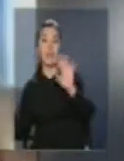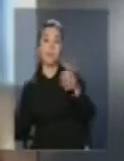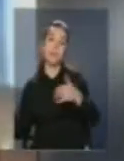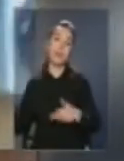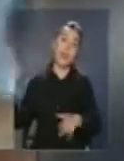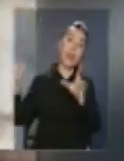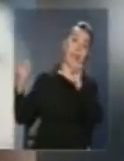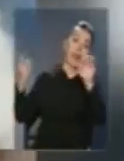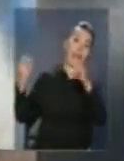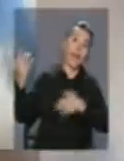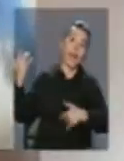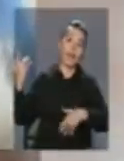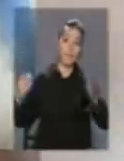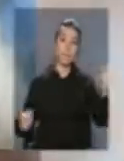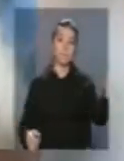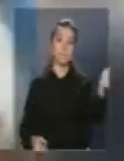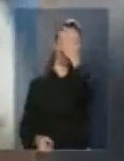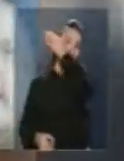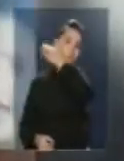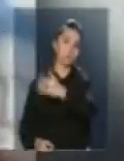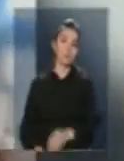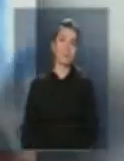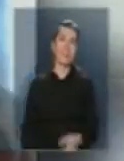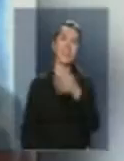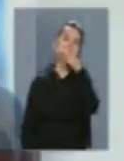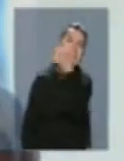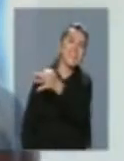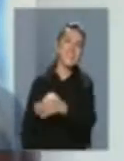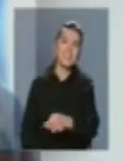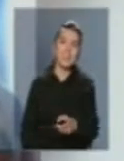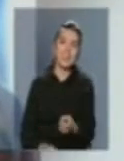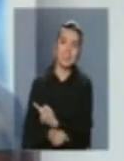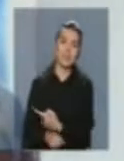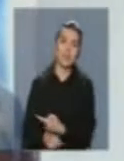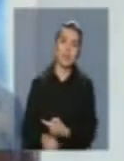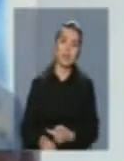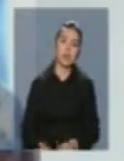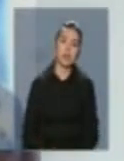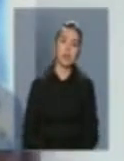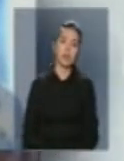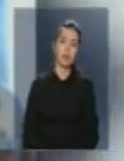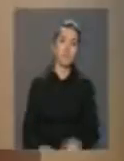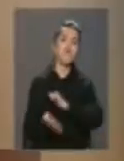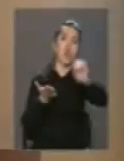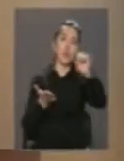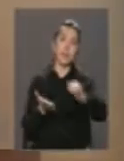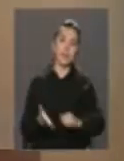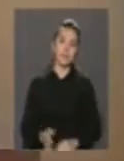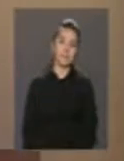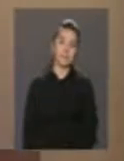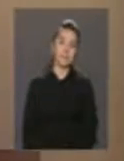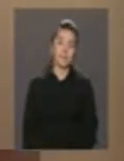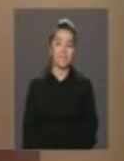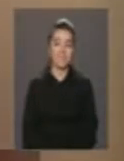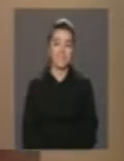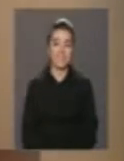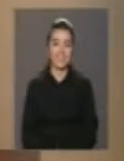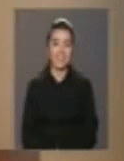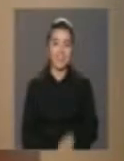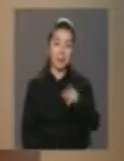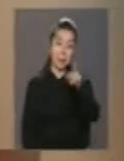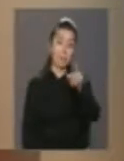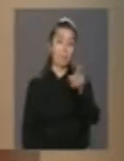tía Lela. ¿Qué te dije recién? ¡Borra eso! Para evitar tener una